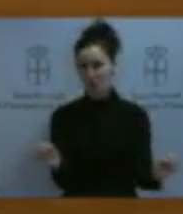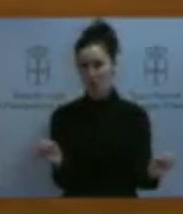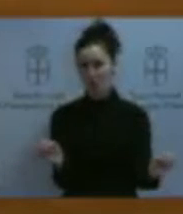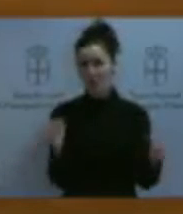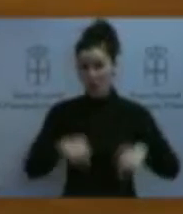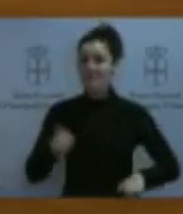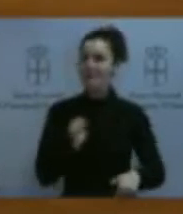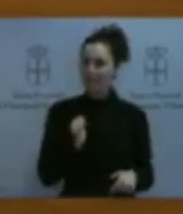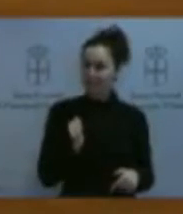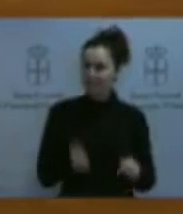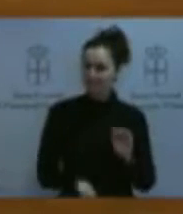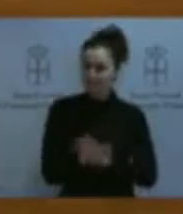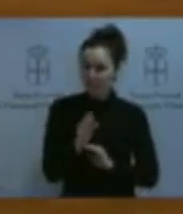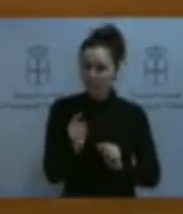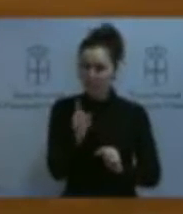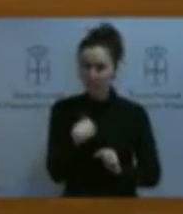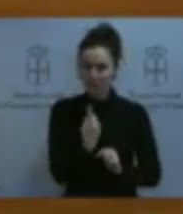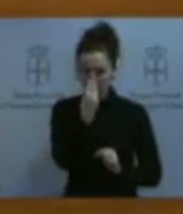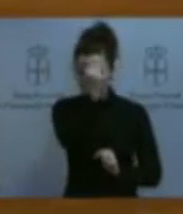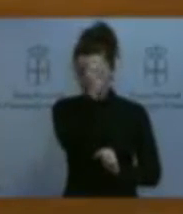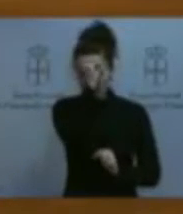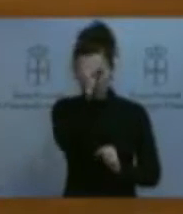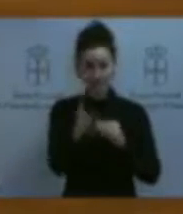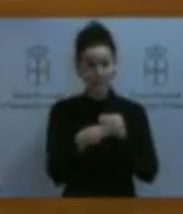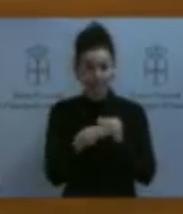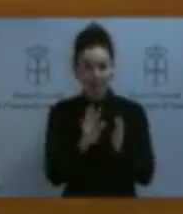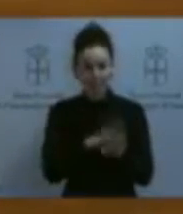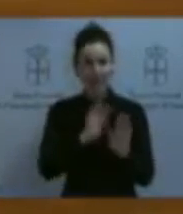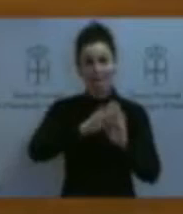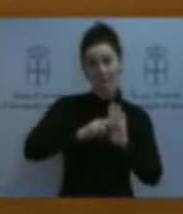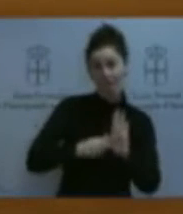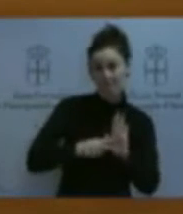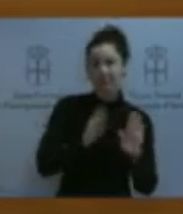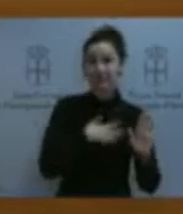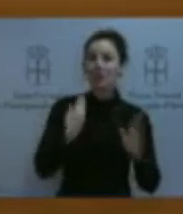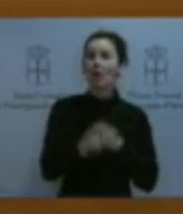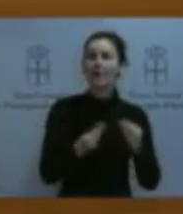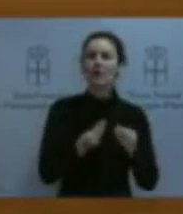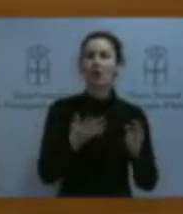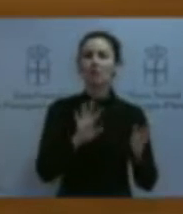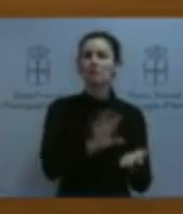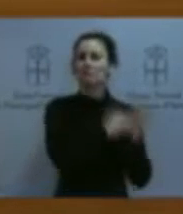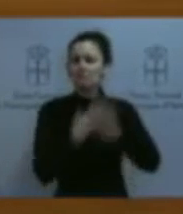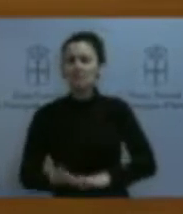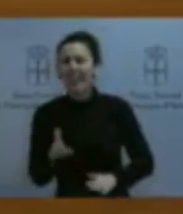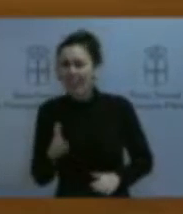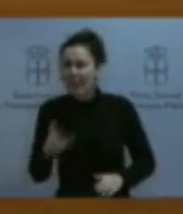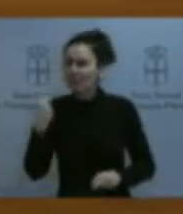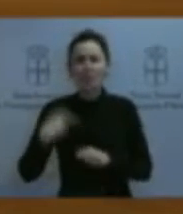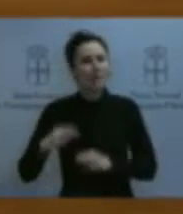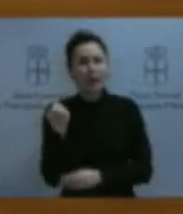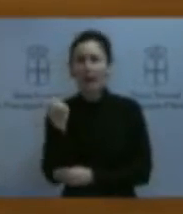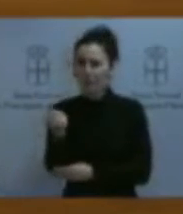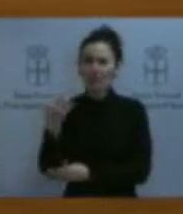con estas enmiendas, para cambiar declaraciones de buenas intenciones por derechos y políticas concretas de apoyo, nosotros les pedimos que no perdamos esta